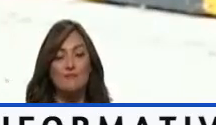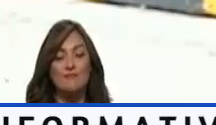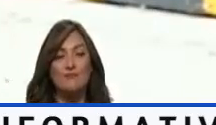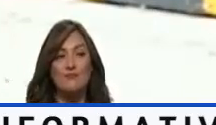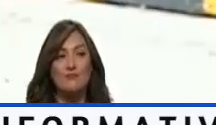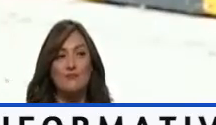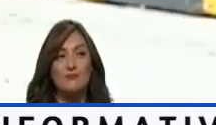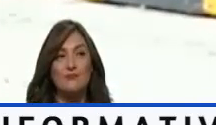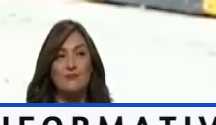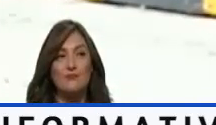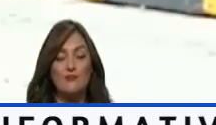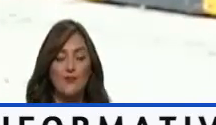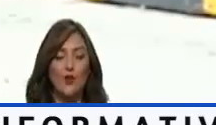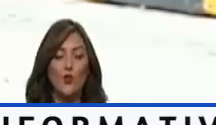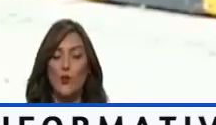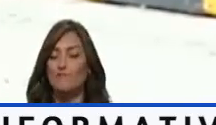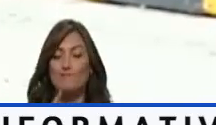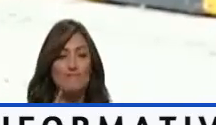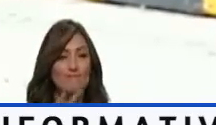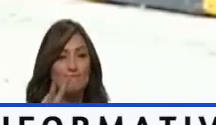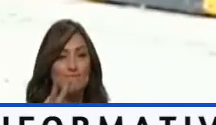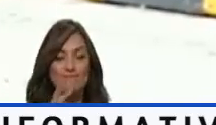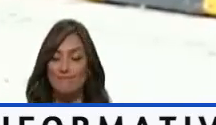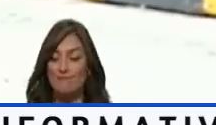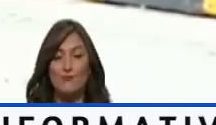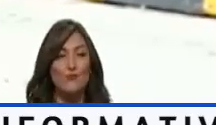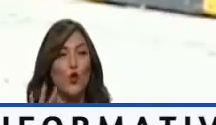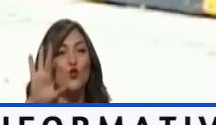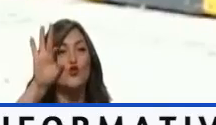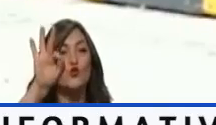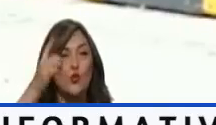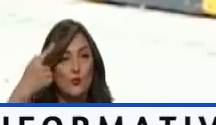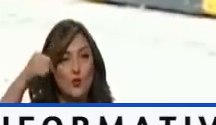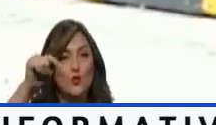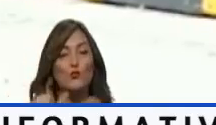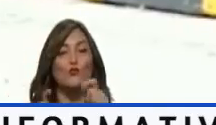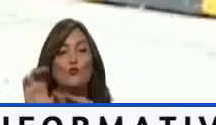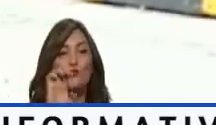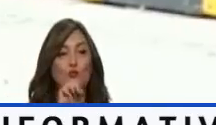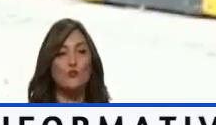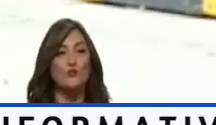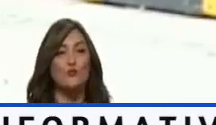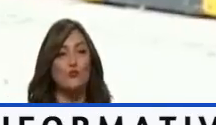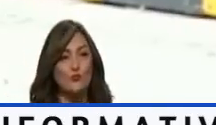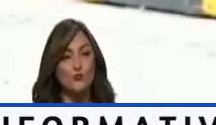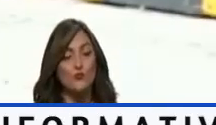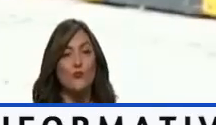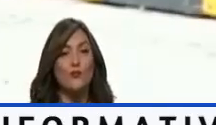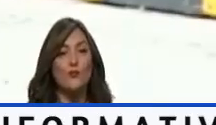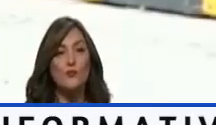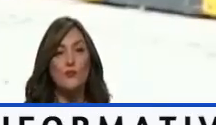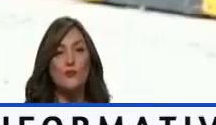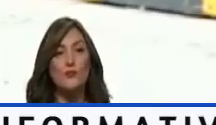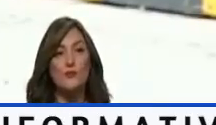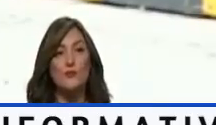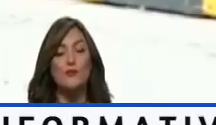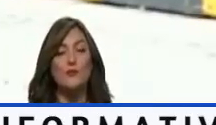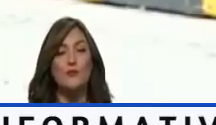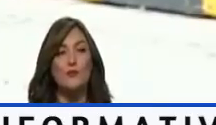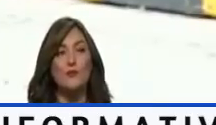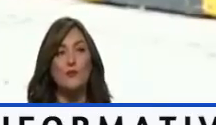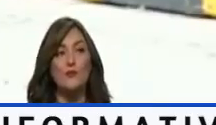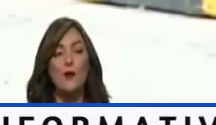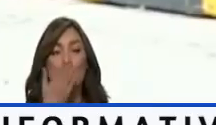a terminar de vacunar con la segunda dosis a 9 millones de ecuatorianos. Con lo cual habremos cumplido